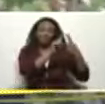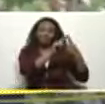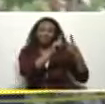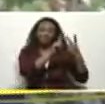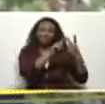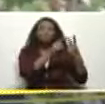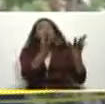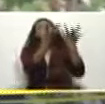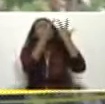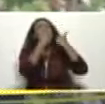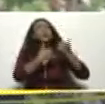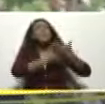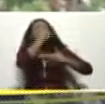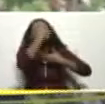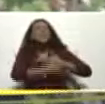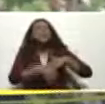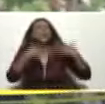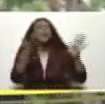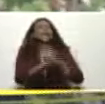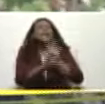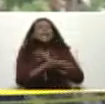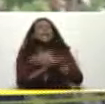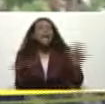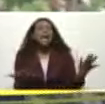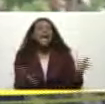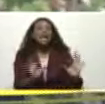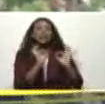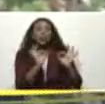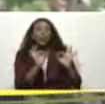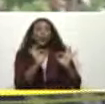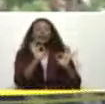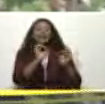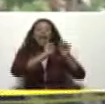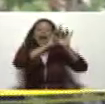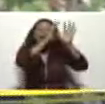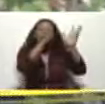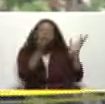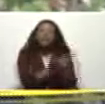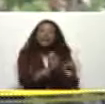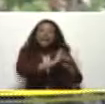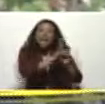para que nos cuente su proyecto de investigación. Ella se dedicó durante la pandemia,